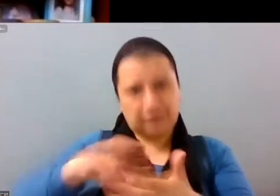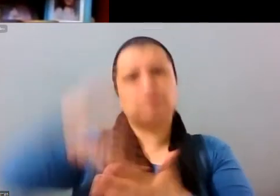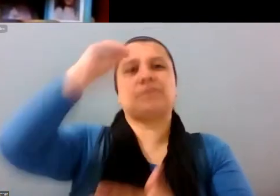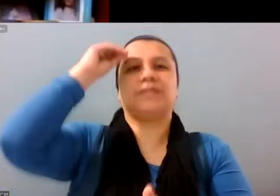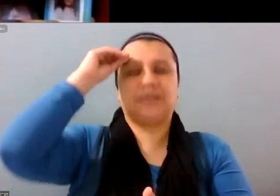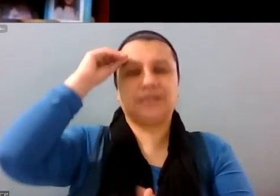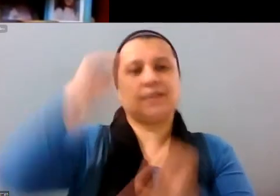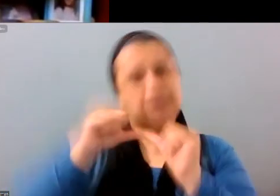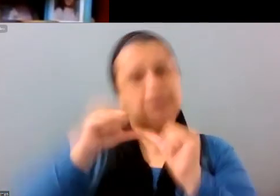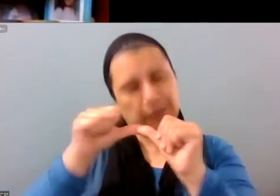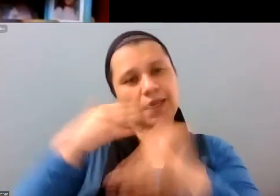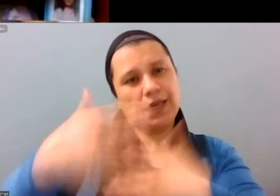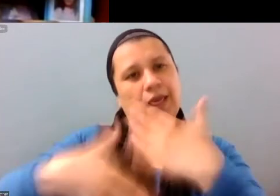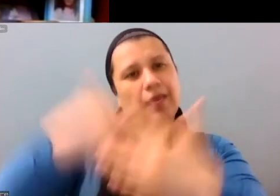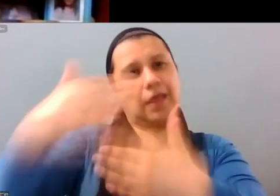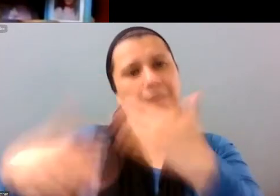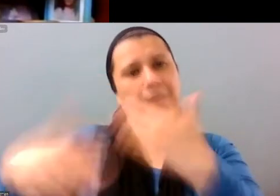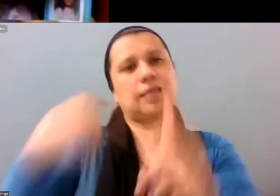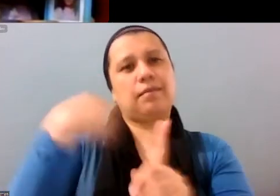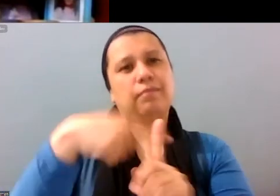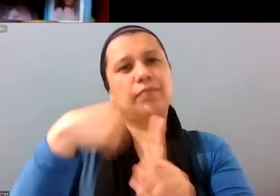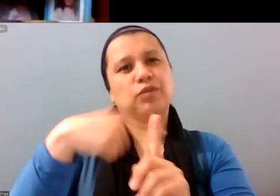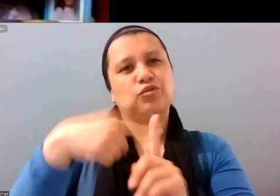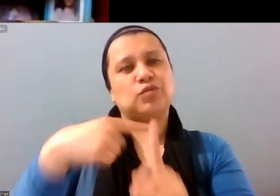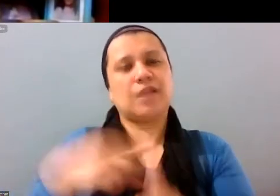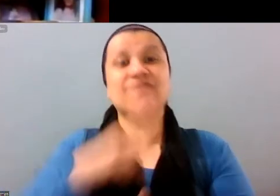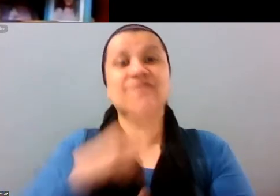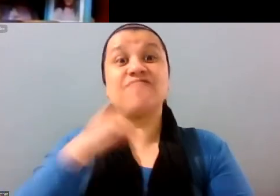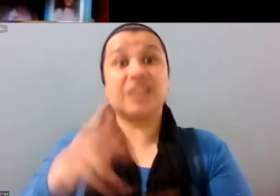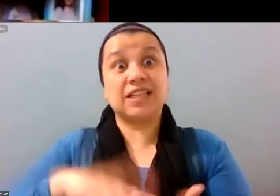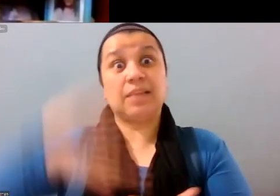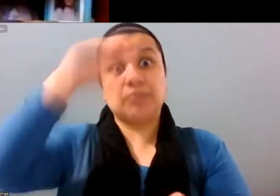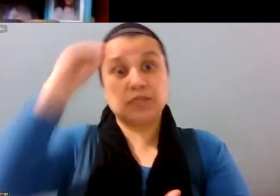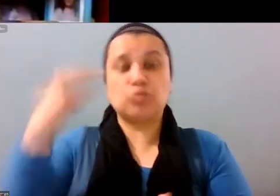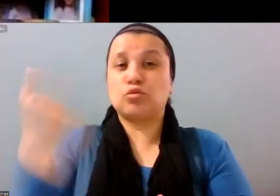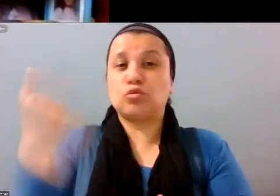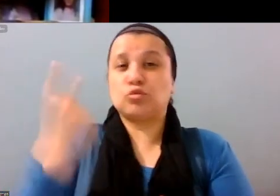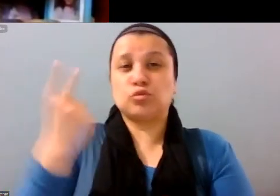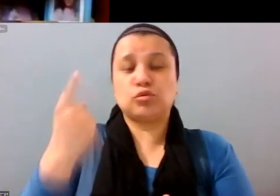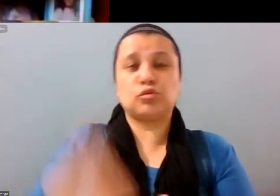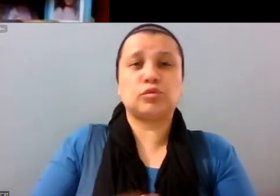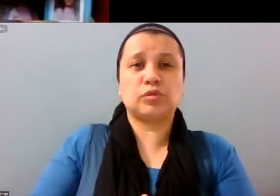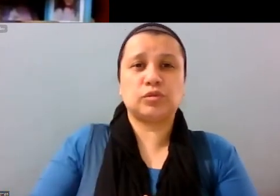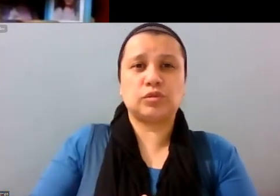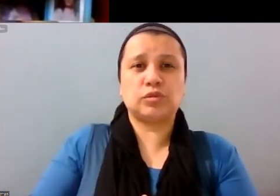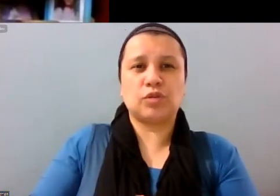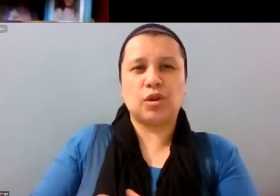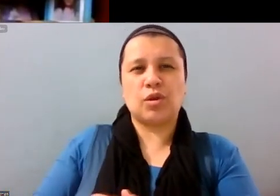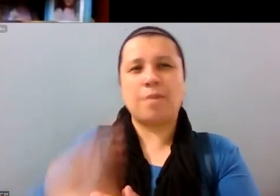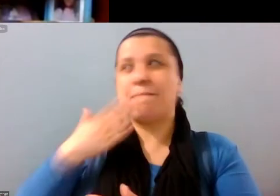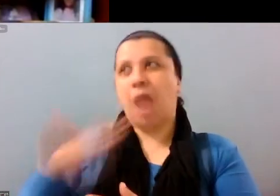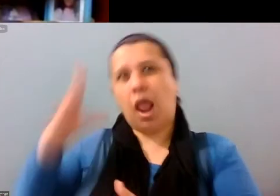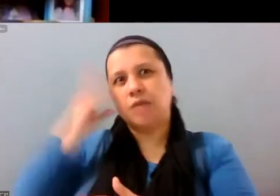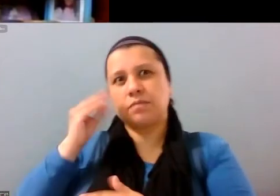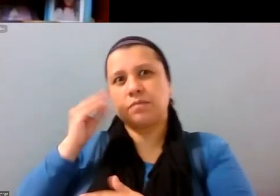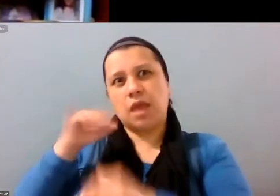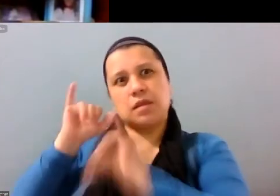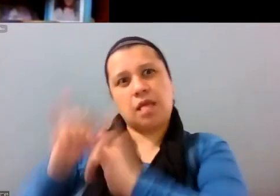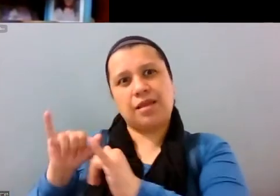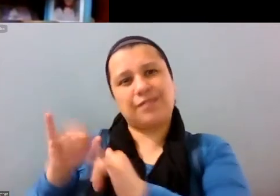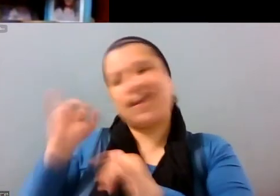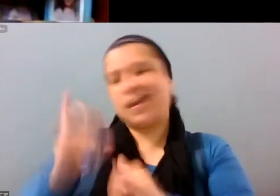adelante con lo positivo con con el verdadero aprendizaje y no solamente con las experiencias porque así es la vida siempre